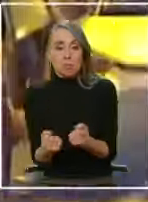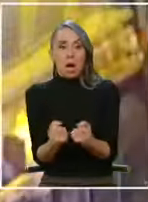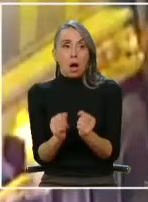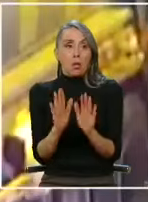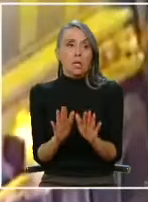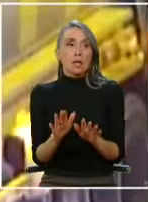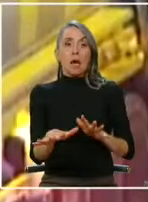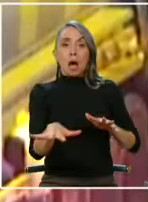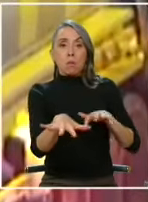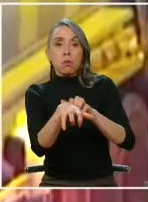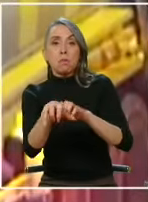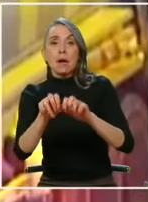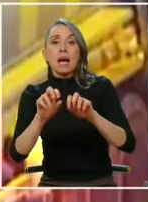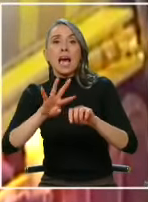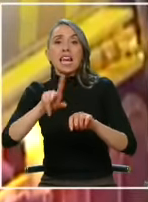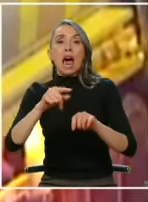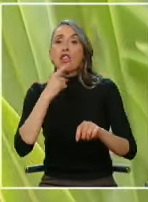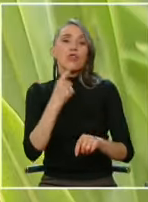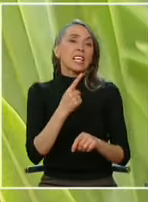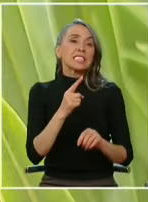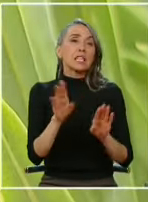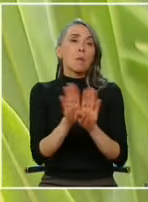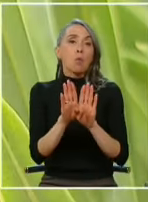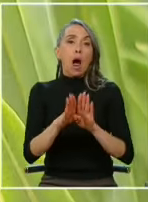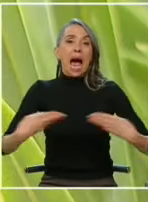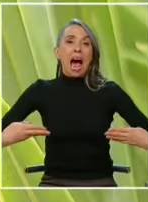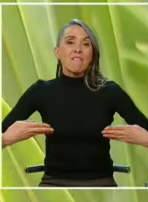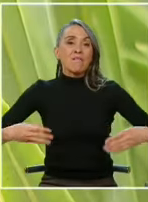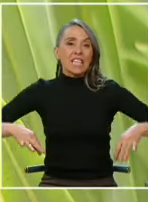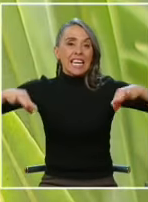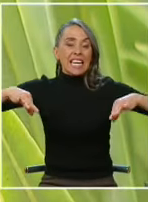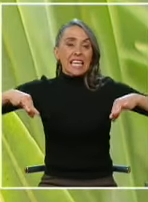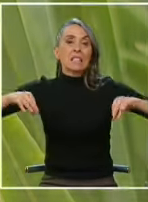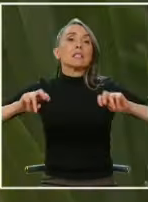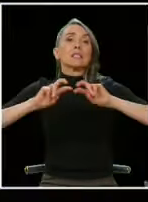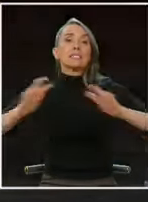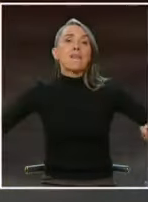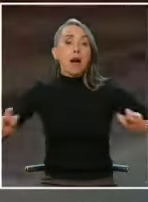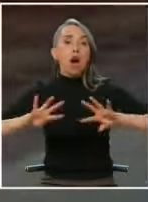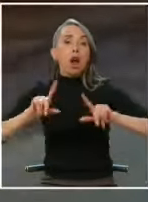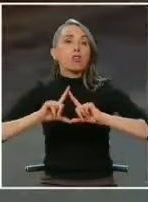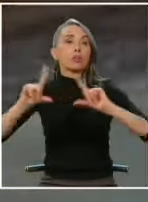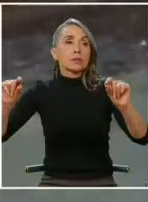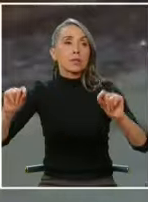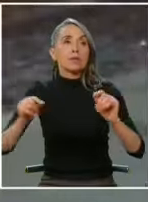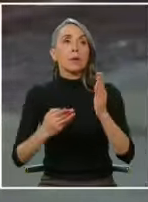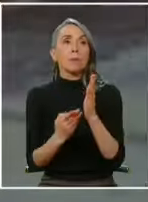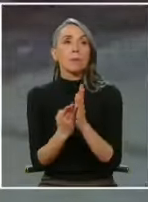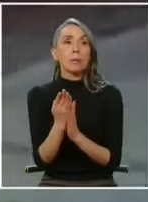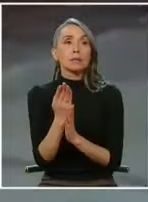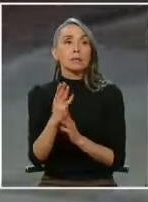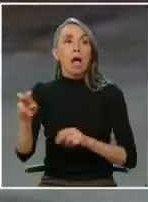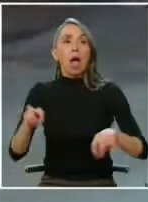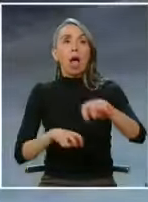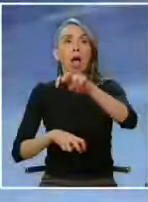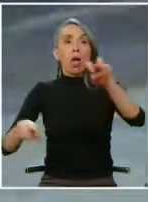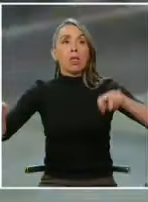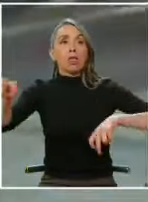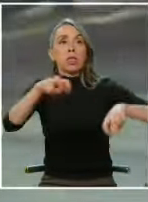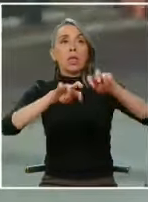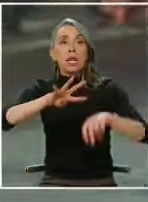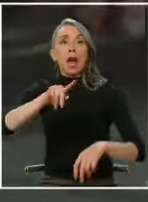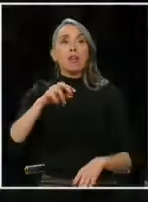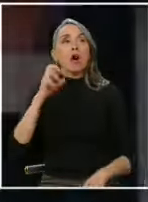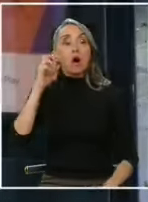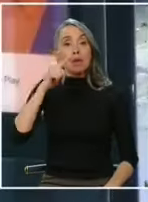al impactar ellos me pidieron que abriera las puertas del auto y se bajaron enseguida luego comenzaron a deambular por las calles